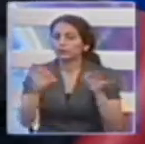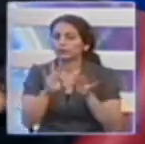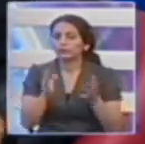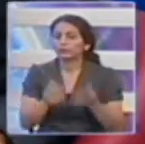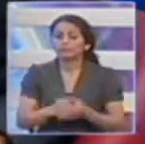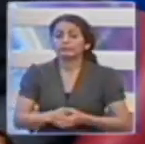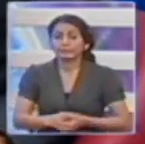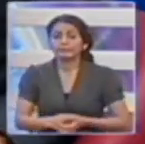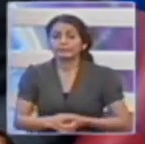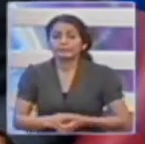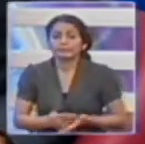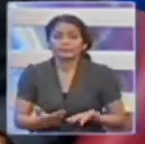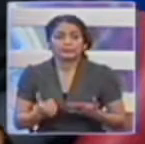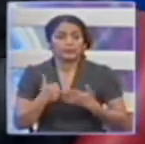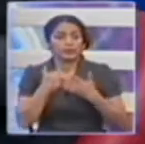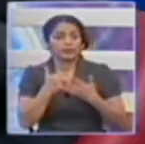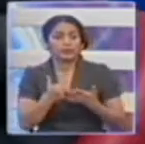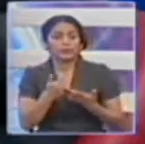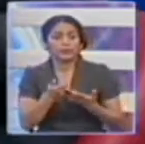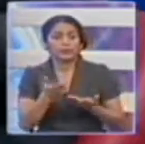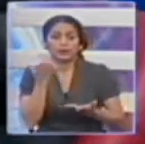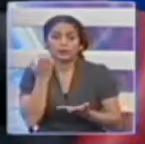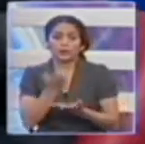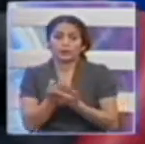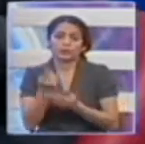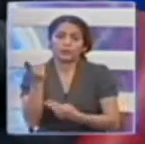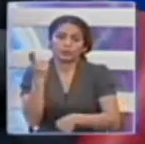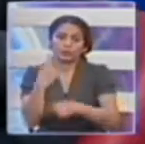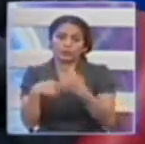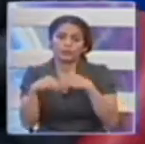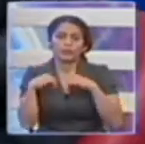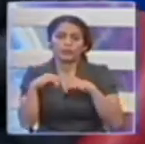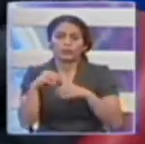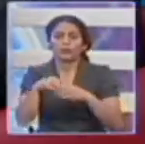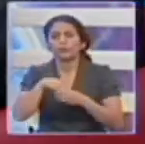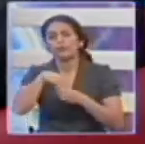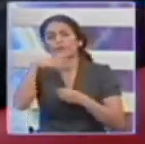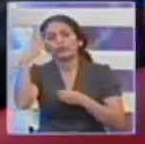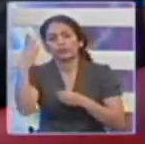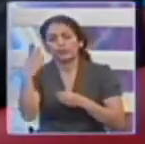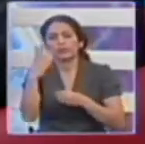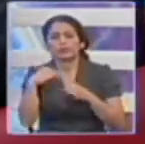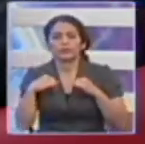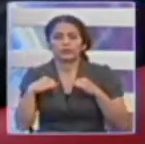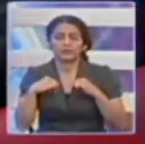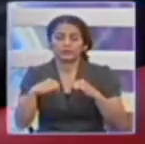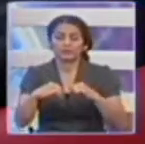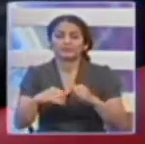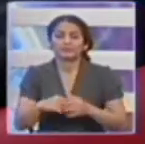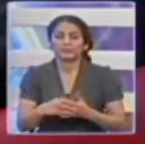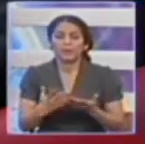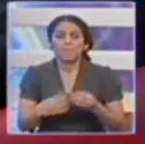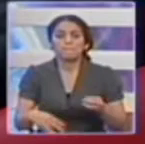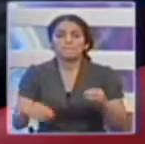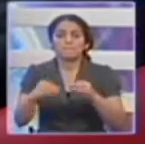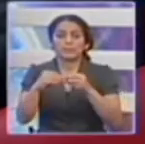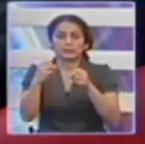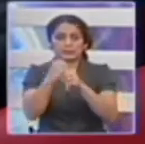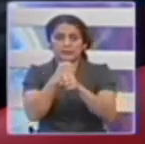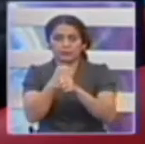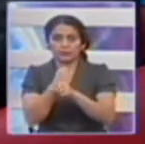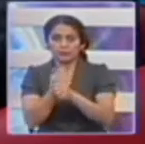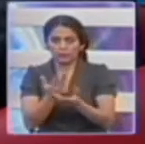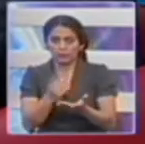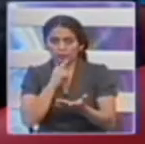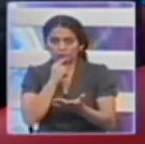la economía al mundo y también volver a una mayor flexibilidad del mercado laboral. Así que esto significa necesariamente que vamos a regresar a mecanismos que